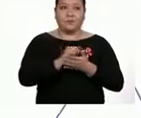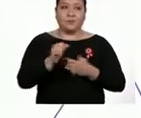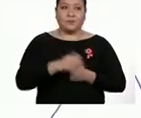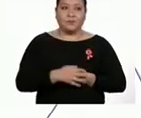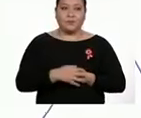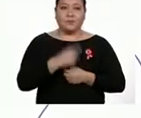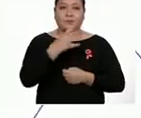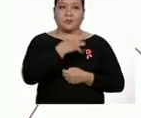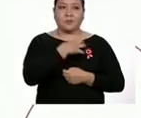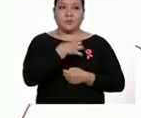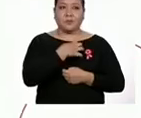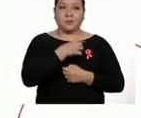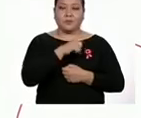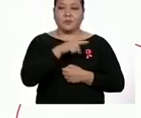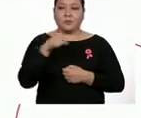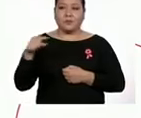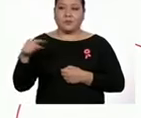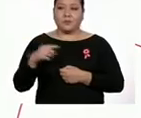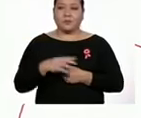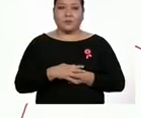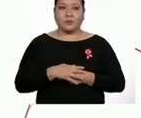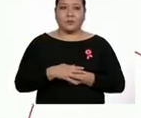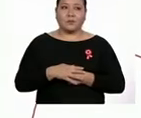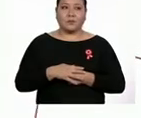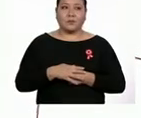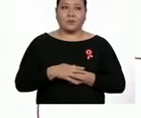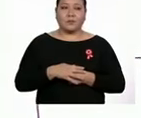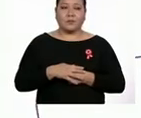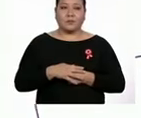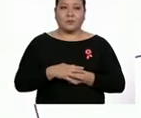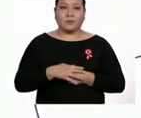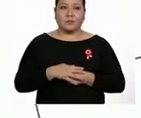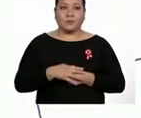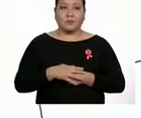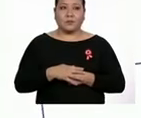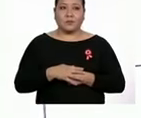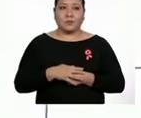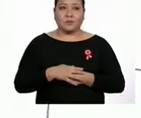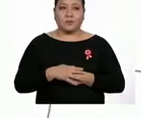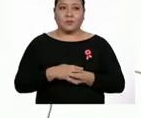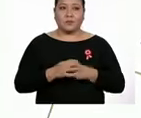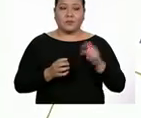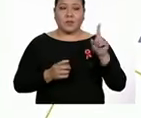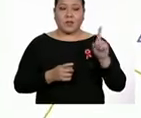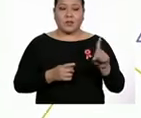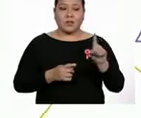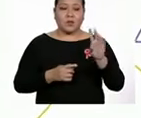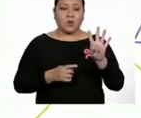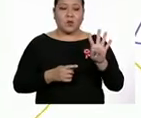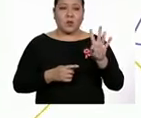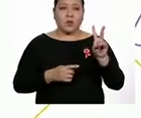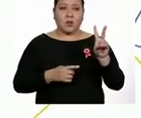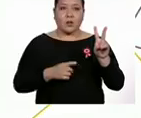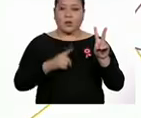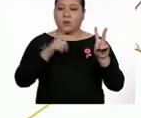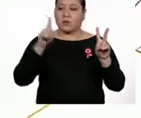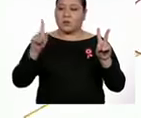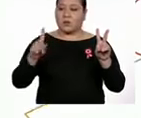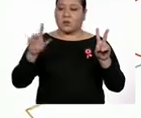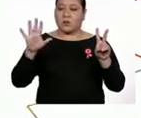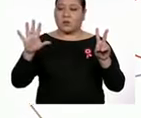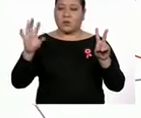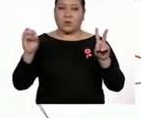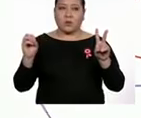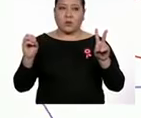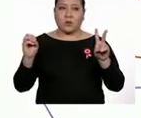Este es mayo. La recta numérica tiene al extremo izquierdo el 142 y al opuesto